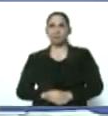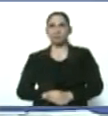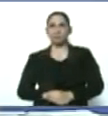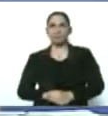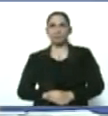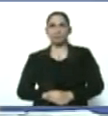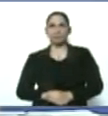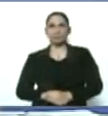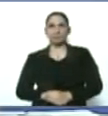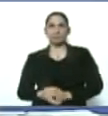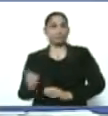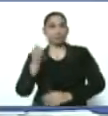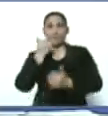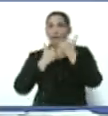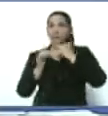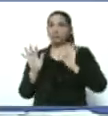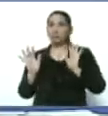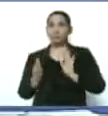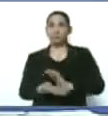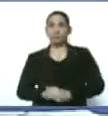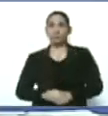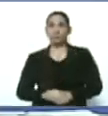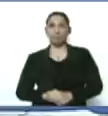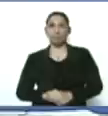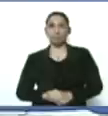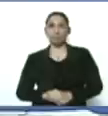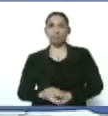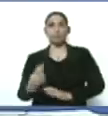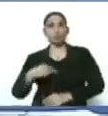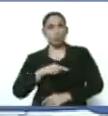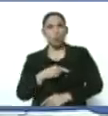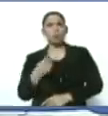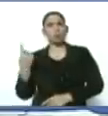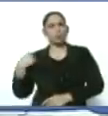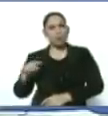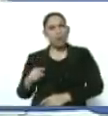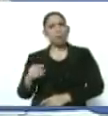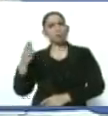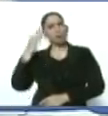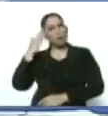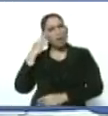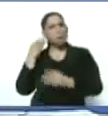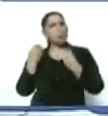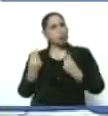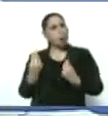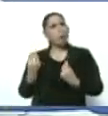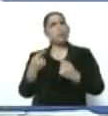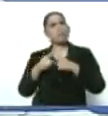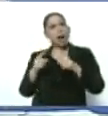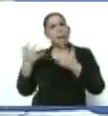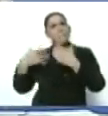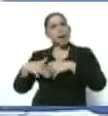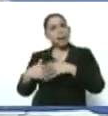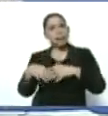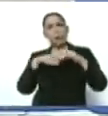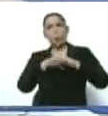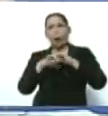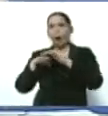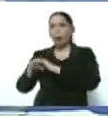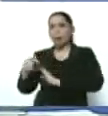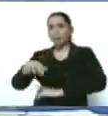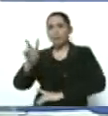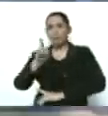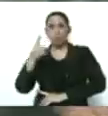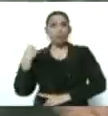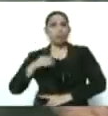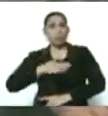¿Ah? No falla. Tenemos nuestra maña y tenemos nuestros trucos y tenemos nuestros insumos para esas máquinas. Y